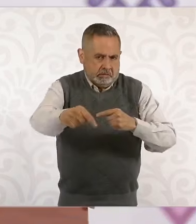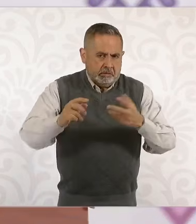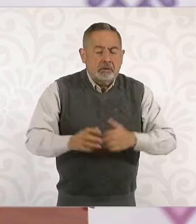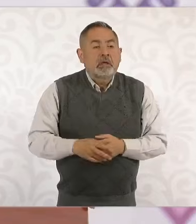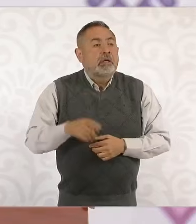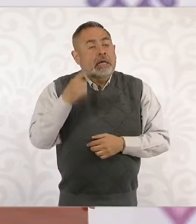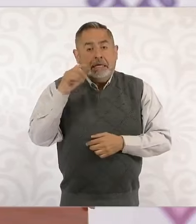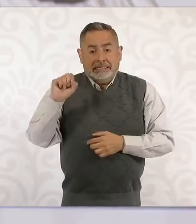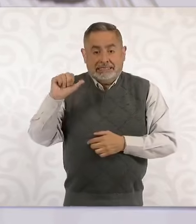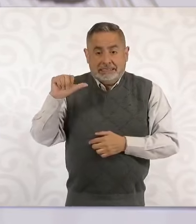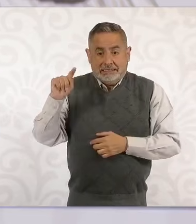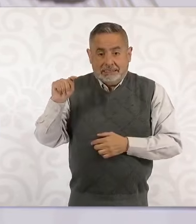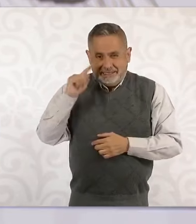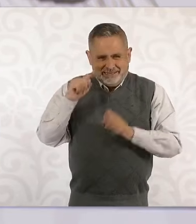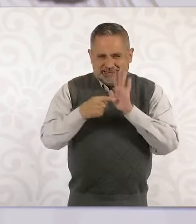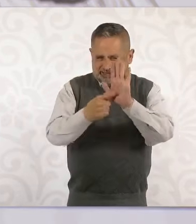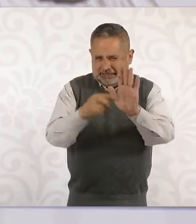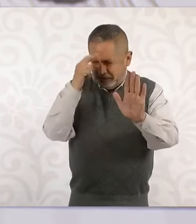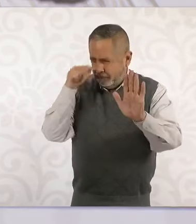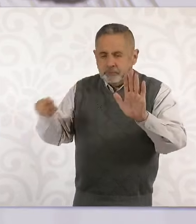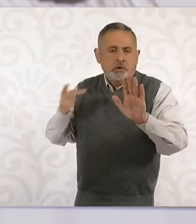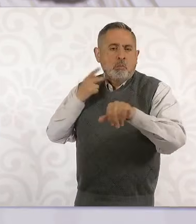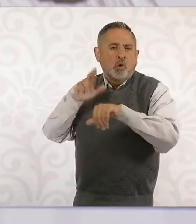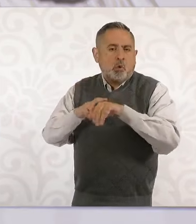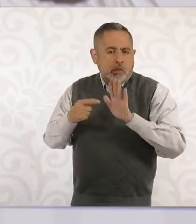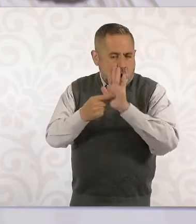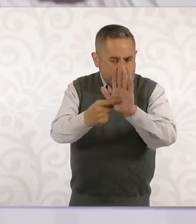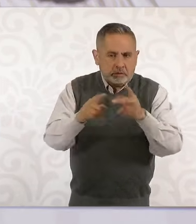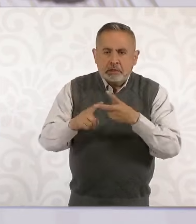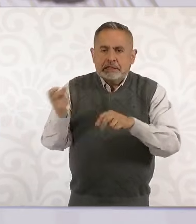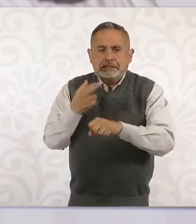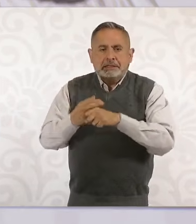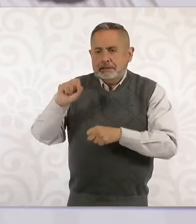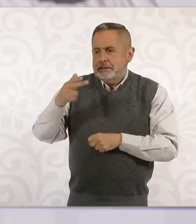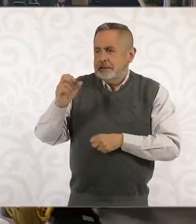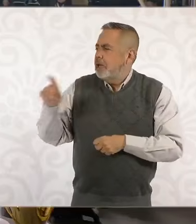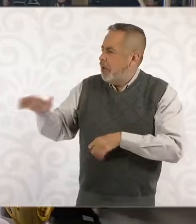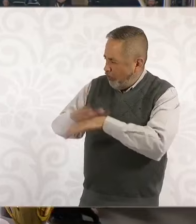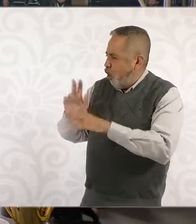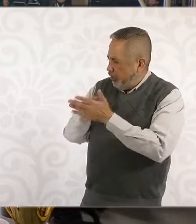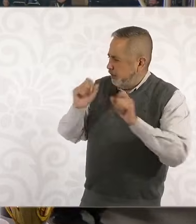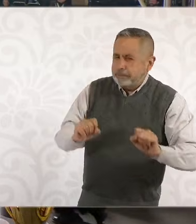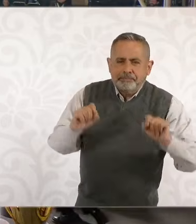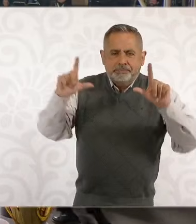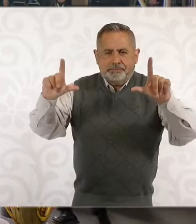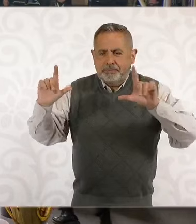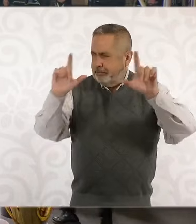presentó el SAT, la Procuraduría Fiscal y el Secretario de Hacienda, a ver si pones el…